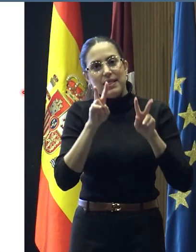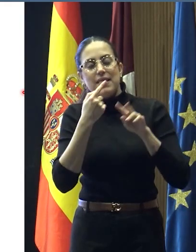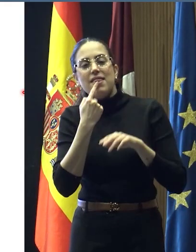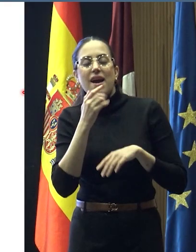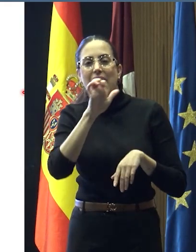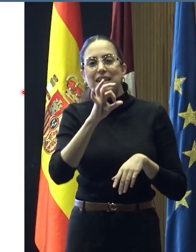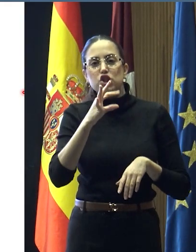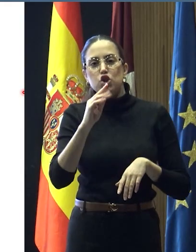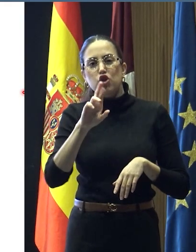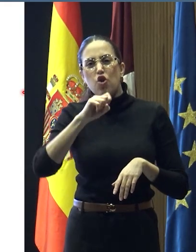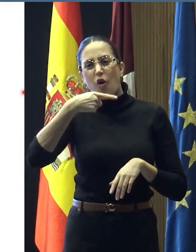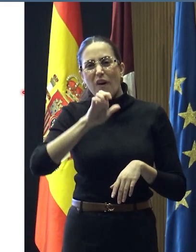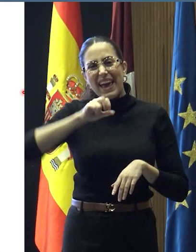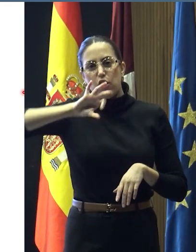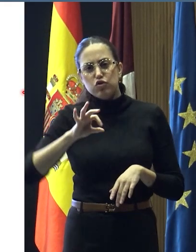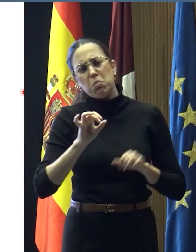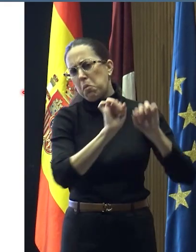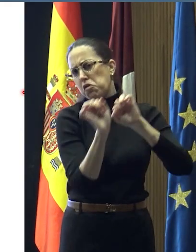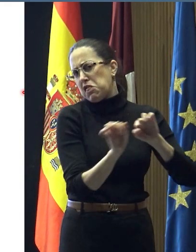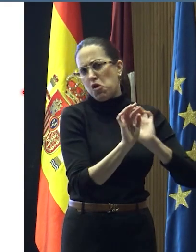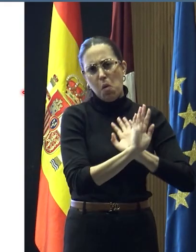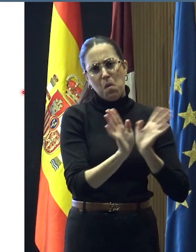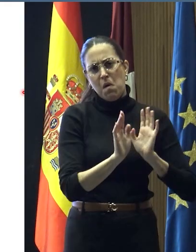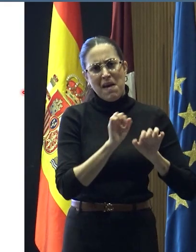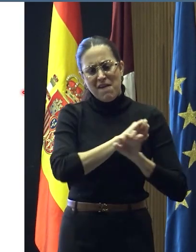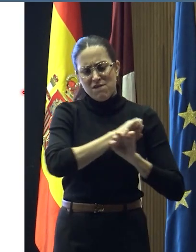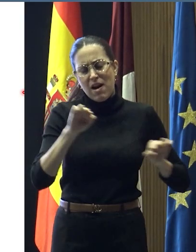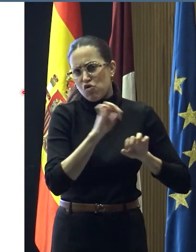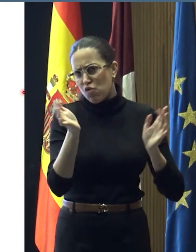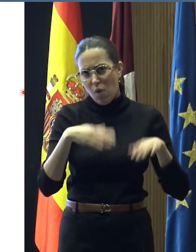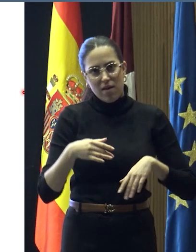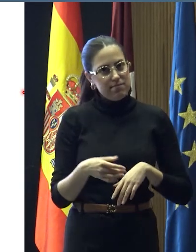estrógenos no es realmente cierta.